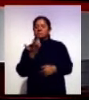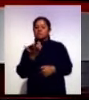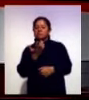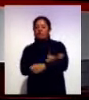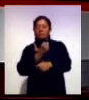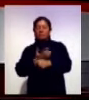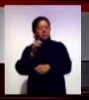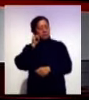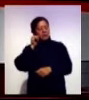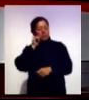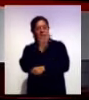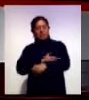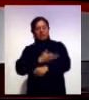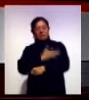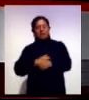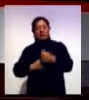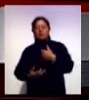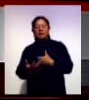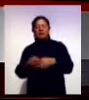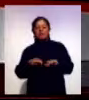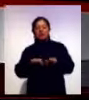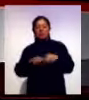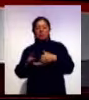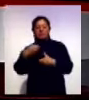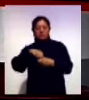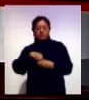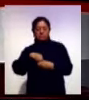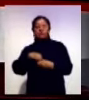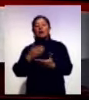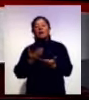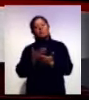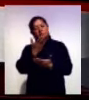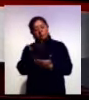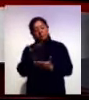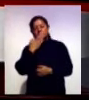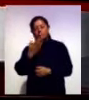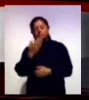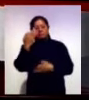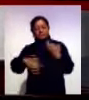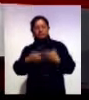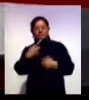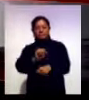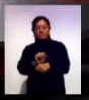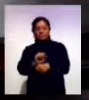como cada tarde en este trabajo de inclusión. Que tenga muy buen provecho y buen fin de semana.